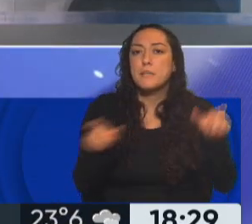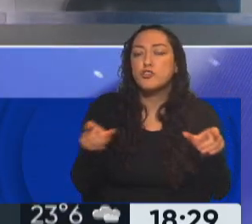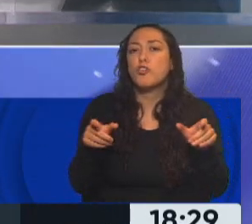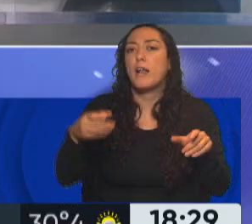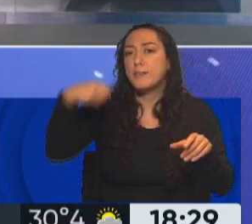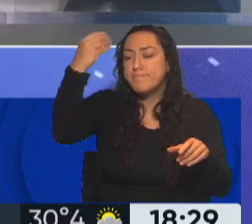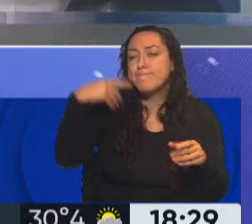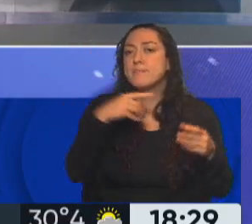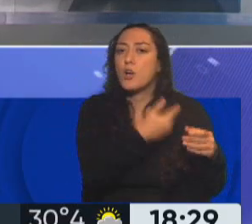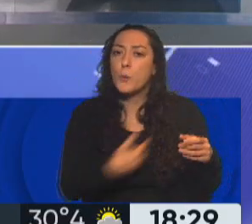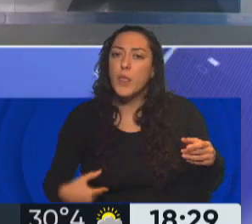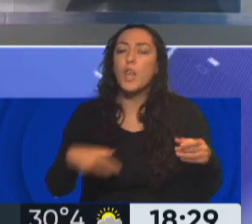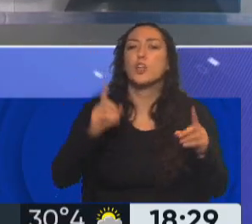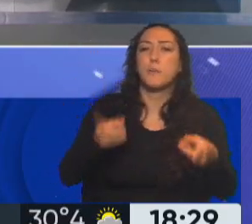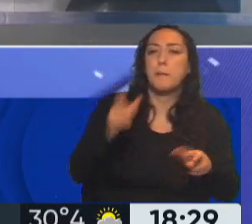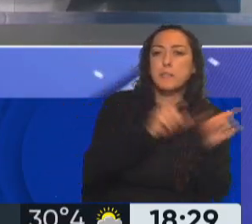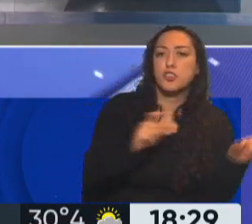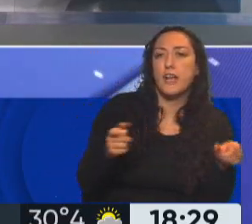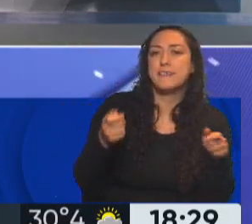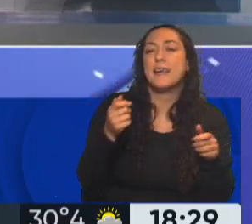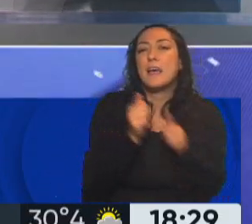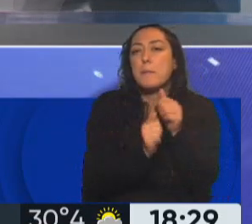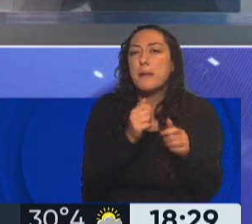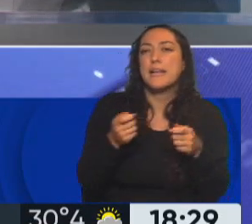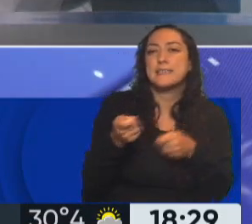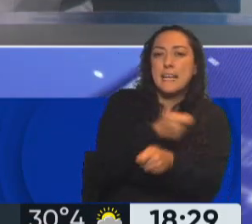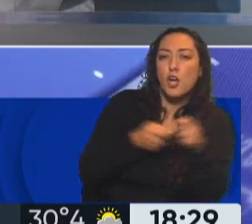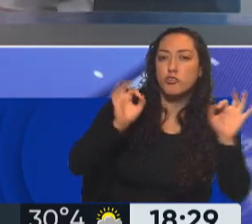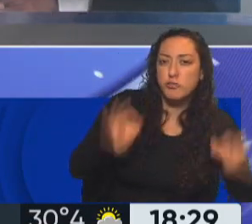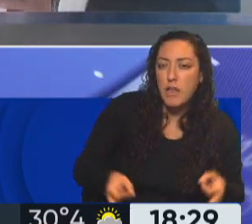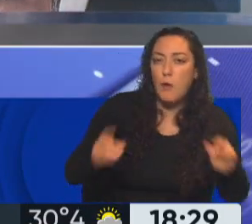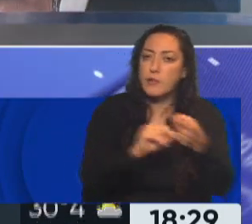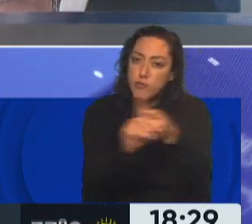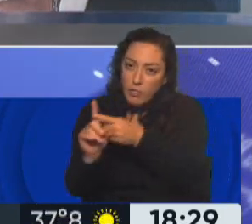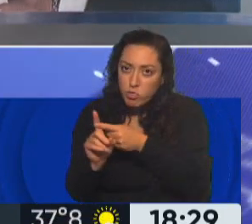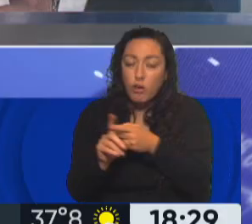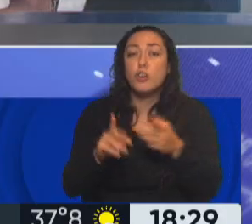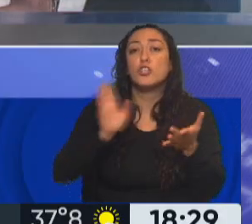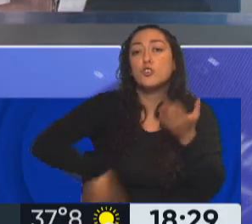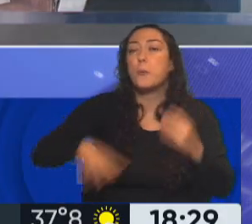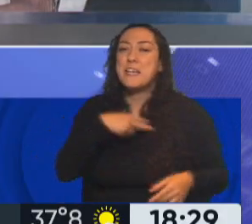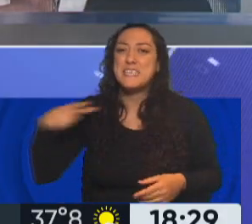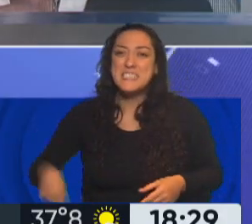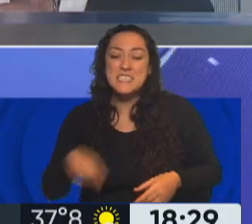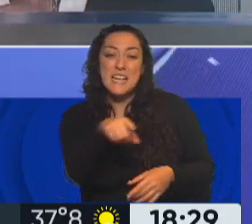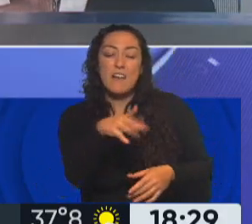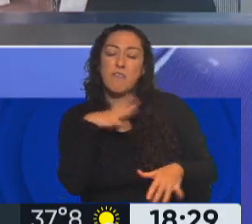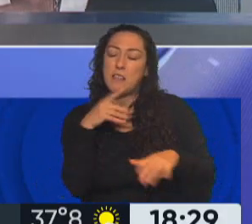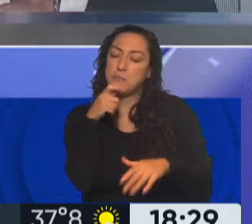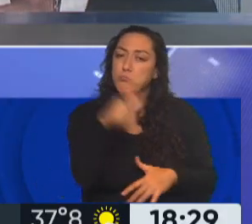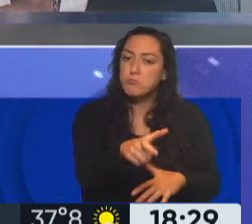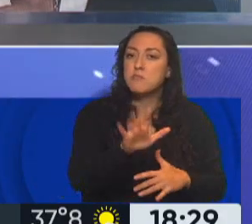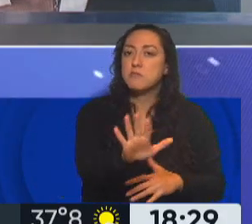diplomáticos y hombres de negocios en esta conversación. Es importante esto. Y en relación con China, Leticia, pues me quedó eso sin